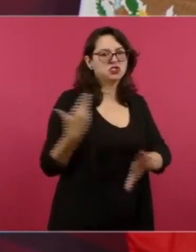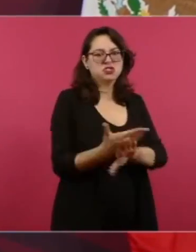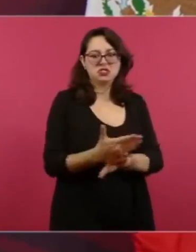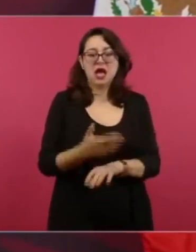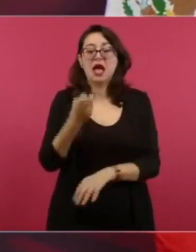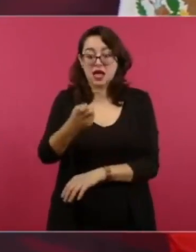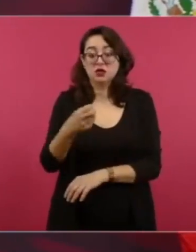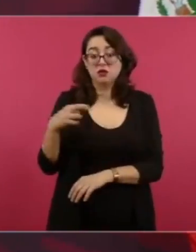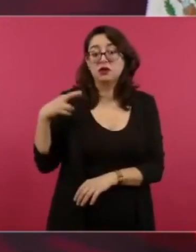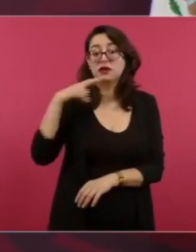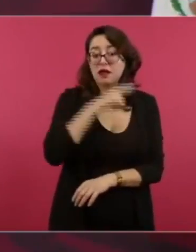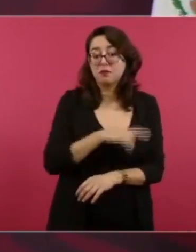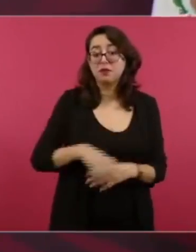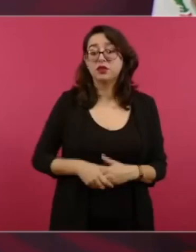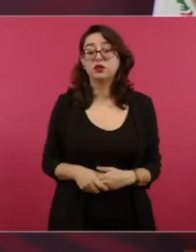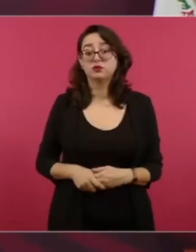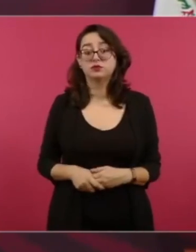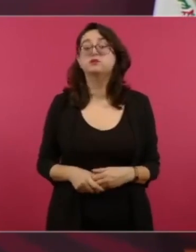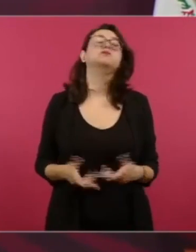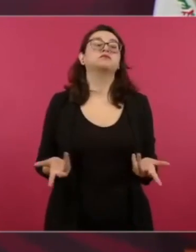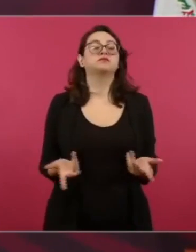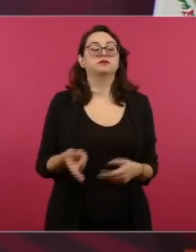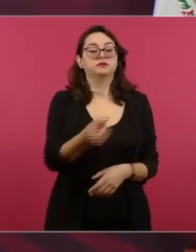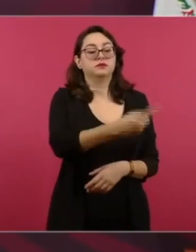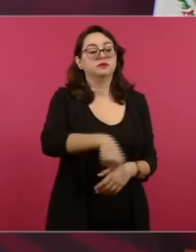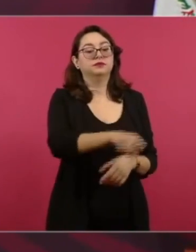porque hay esa mentalidad, sobre todo en el conservadurismo,